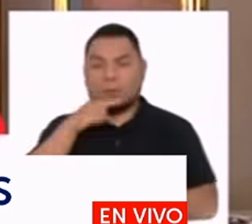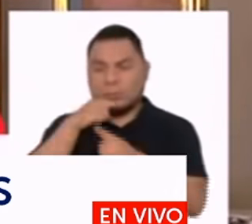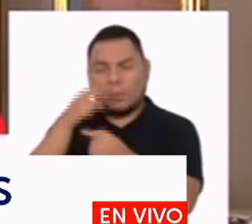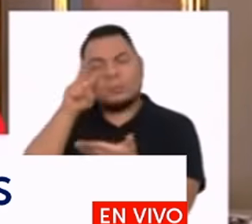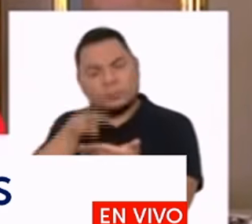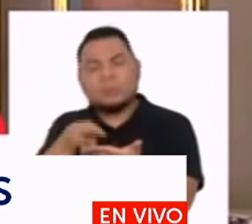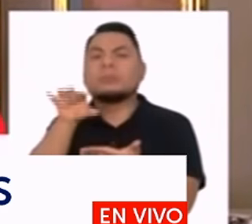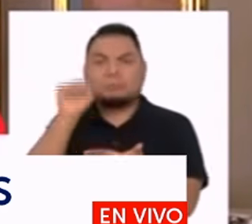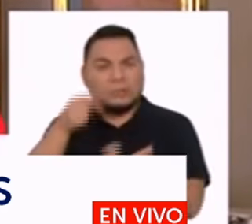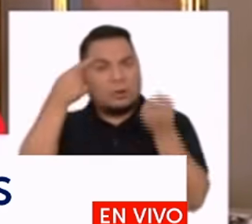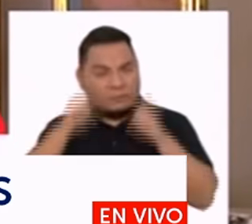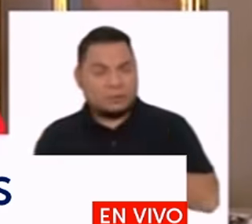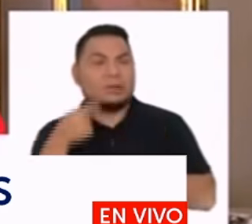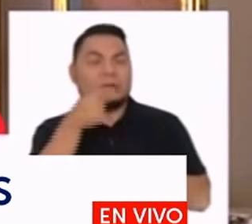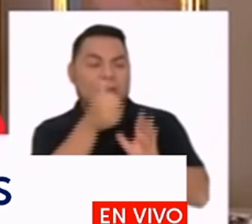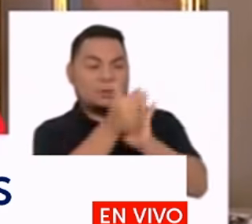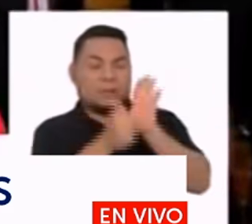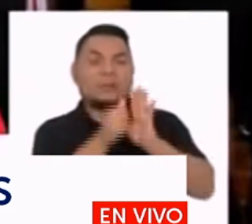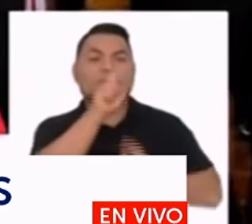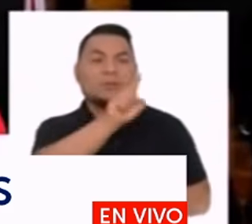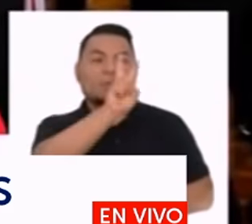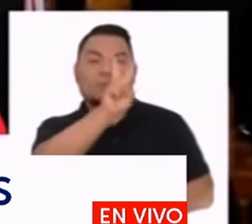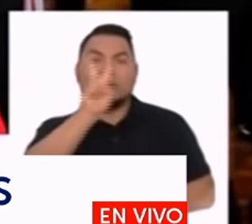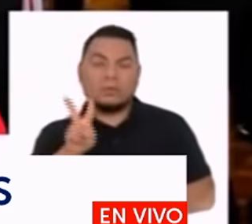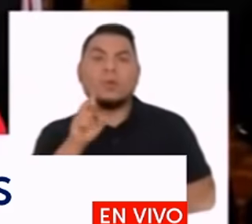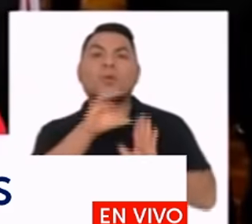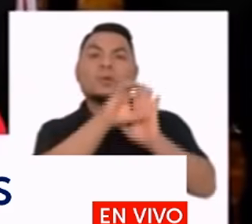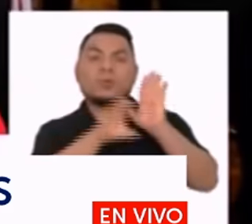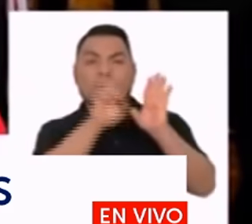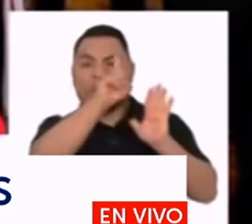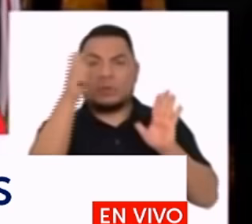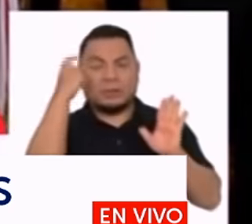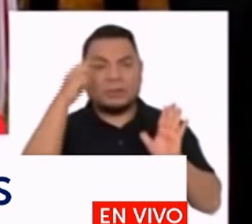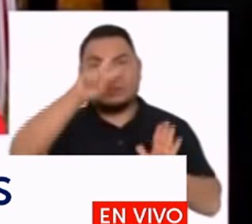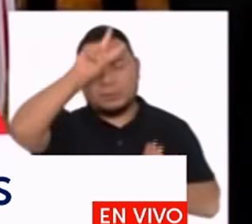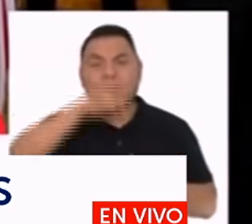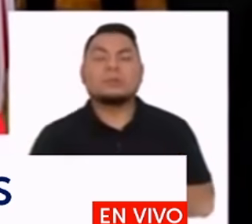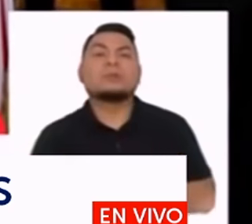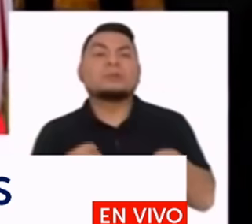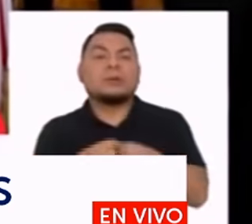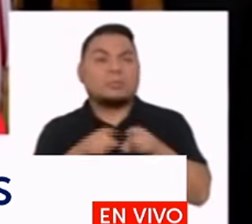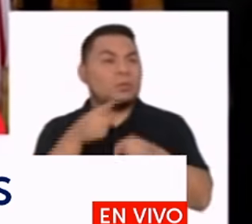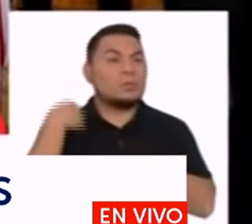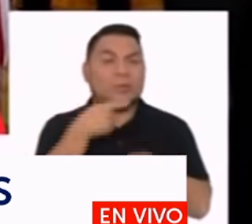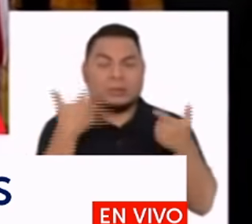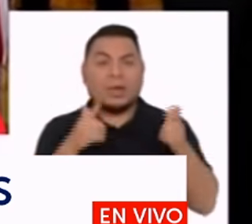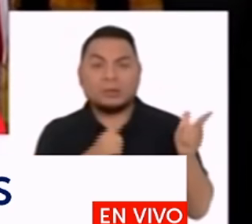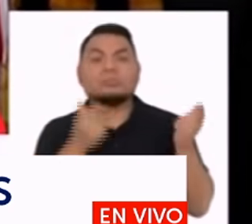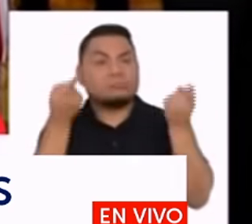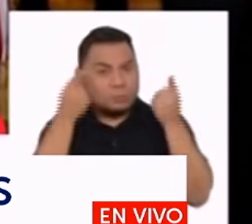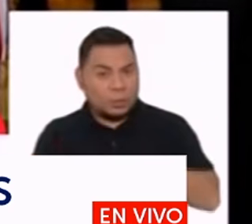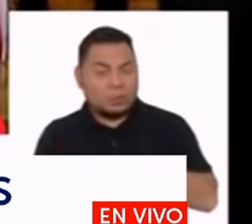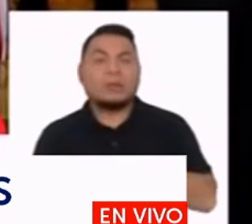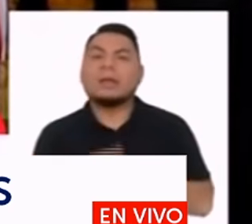Ministros, de conformidad con el artículo 122 de la Constitución Política del Perú y estando al acordado,